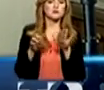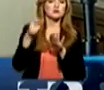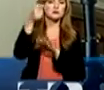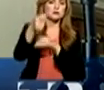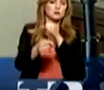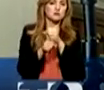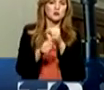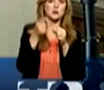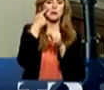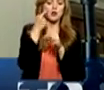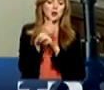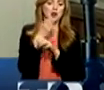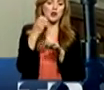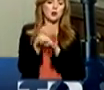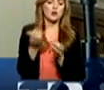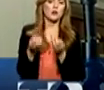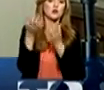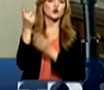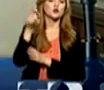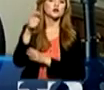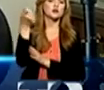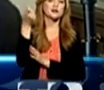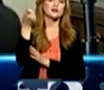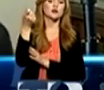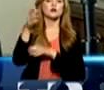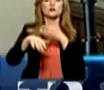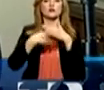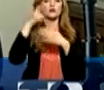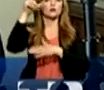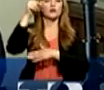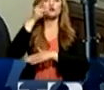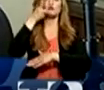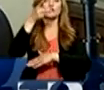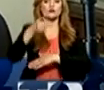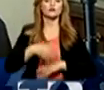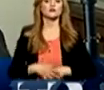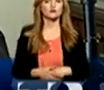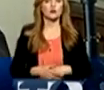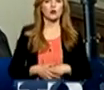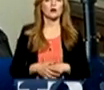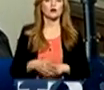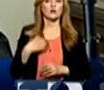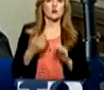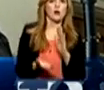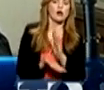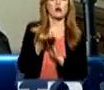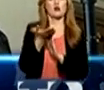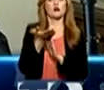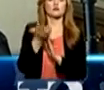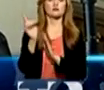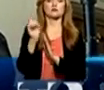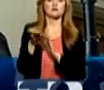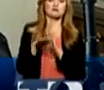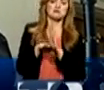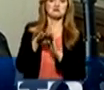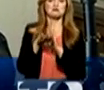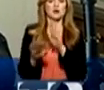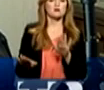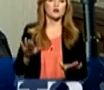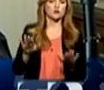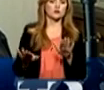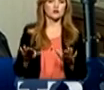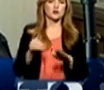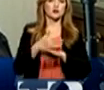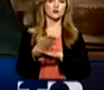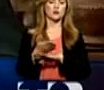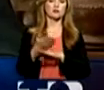del Estado. Ese es. Y de esa manera no se precipitan situaciones de déficit si el precio